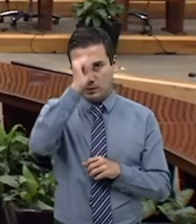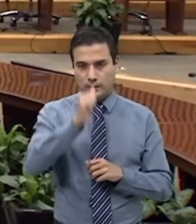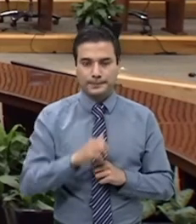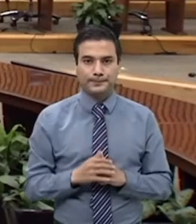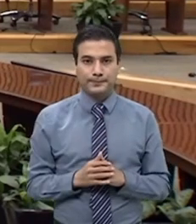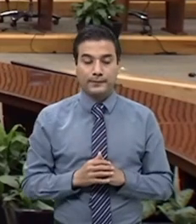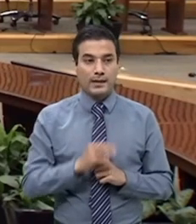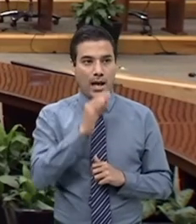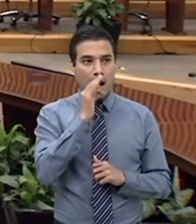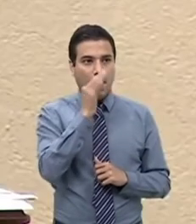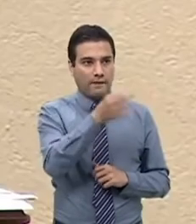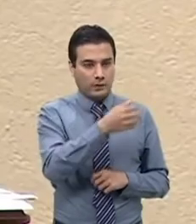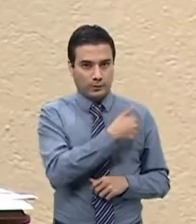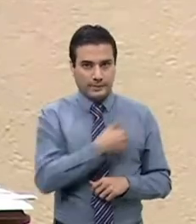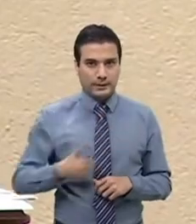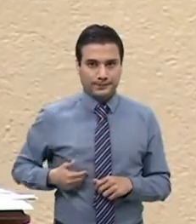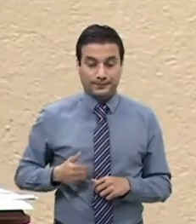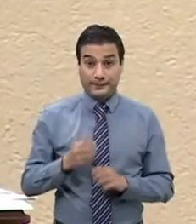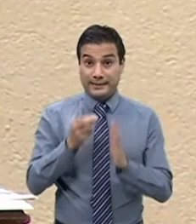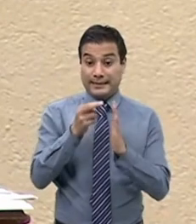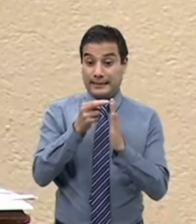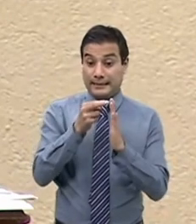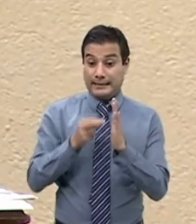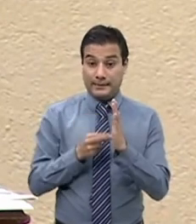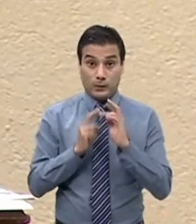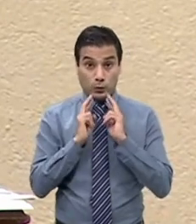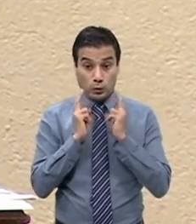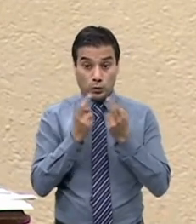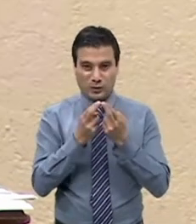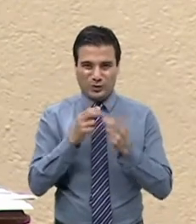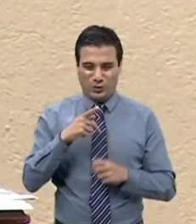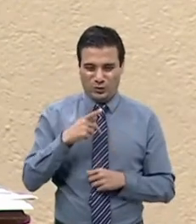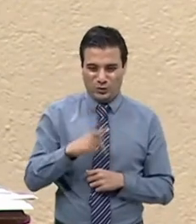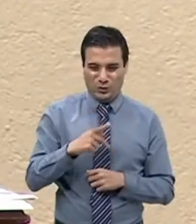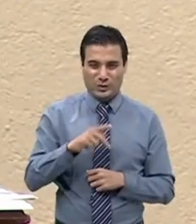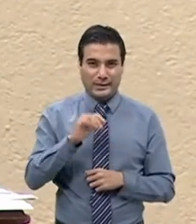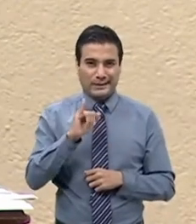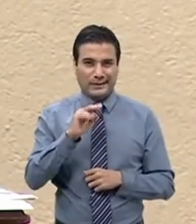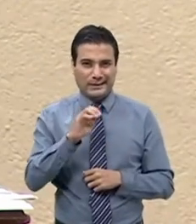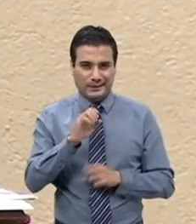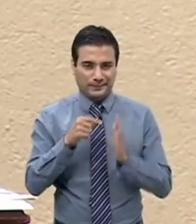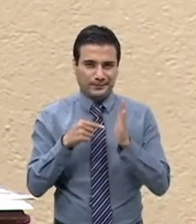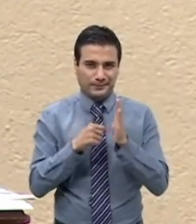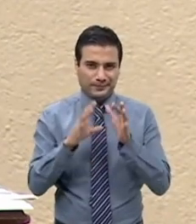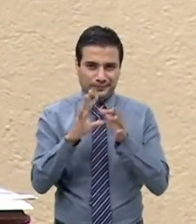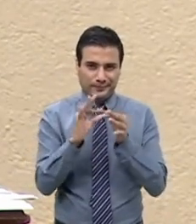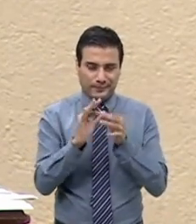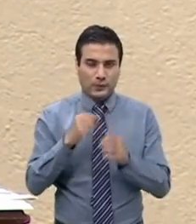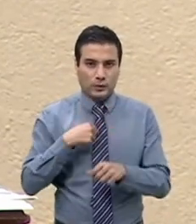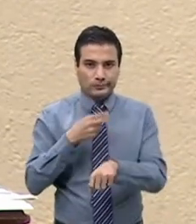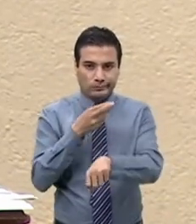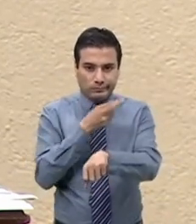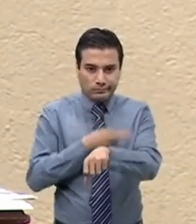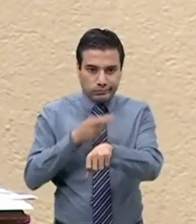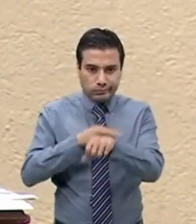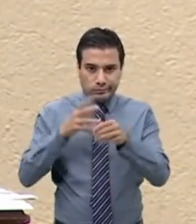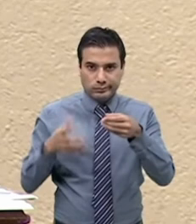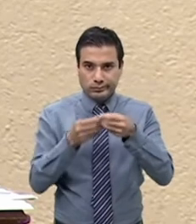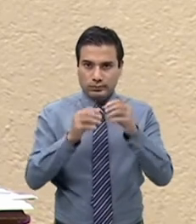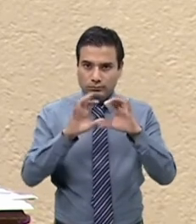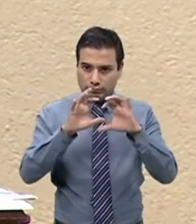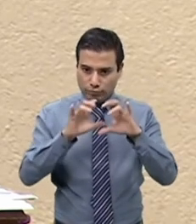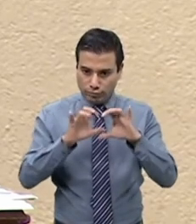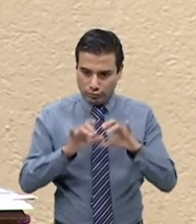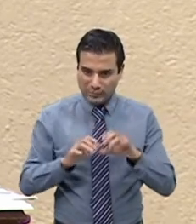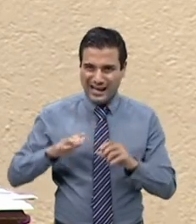señor presidente y tal y como lo establece reglamento de sesiones de este órgano colegiado procederá a realizar engrosa de conformidad